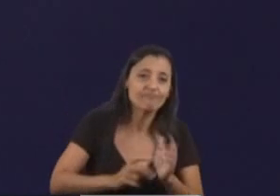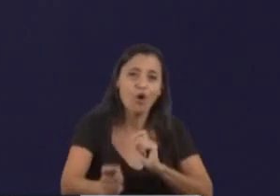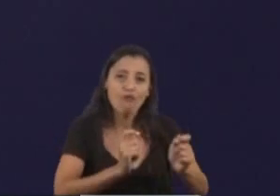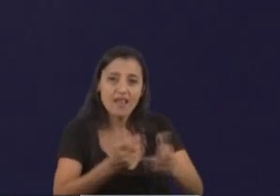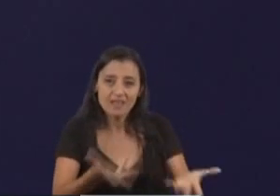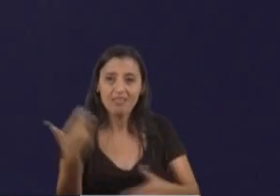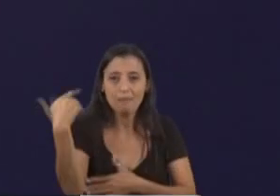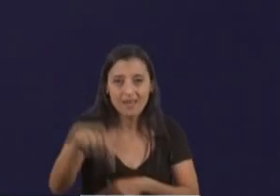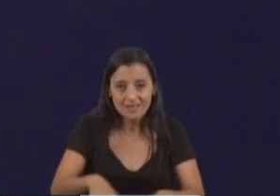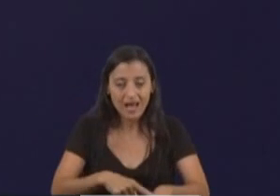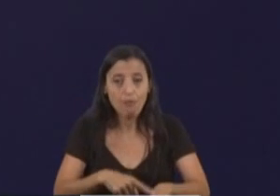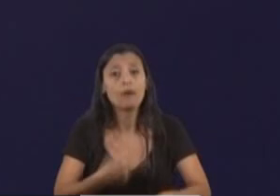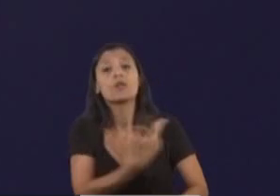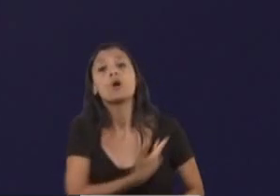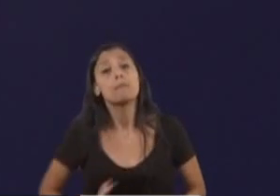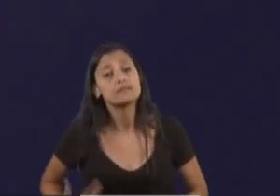el